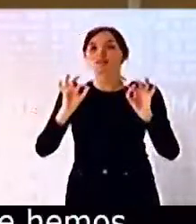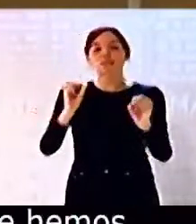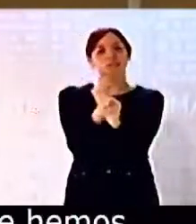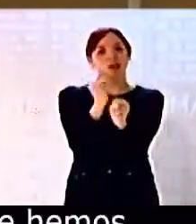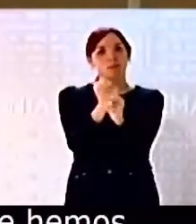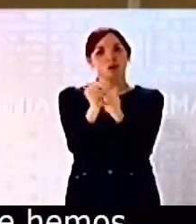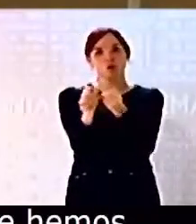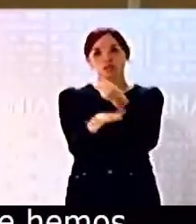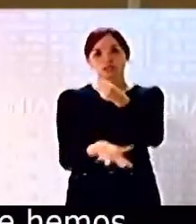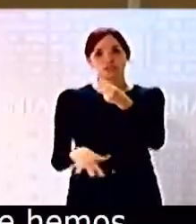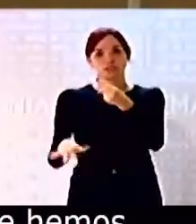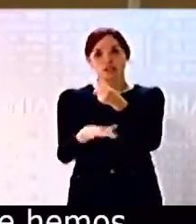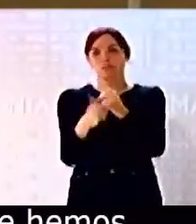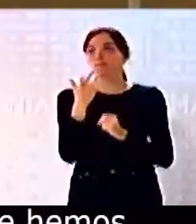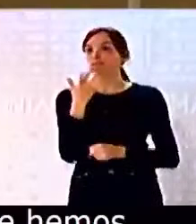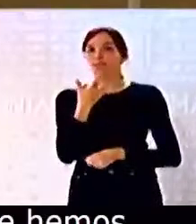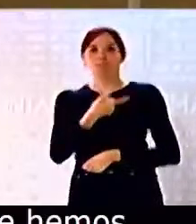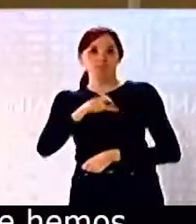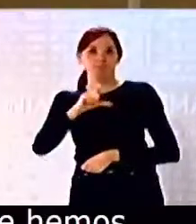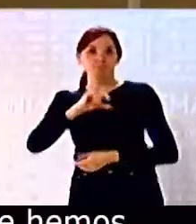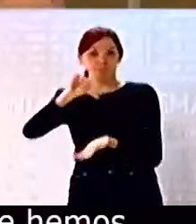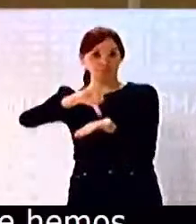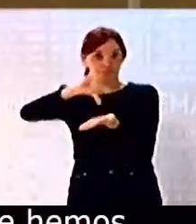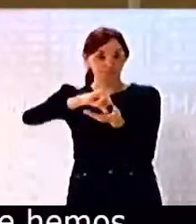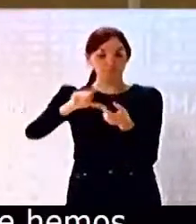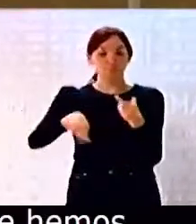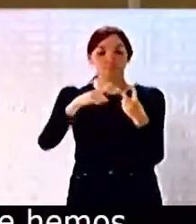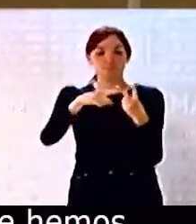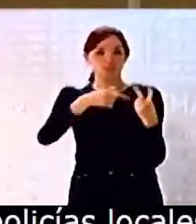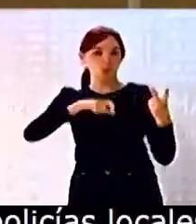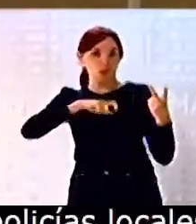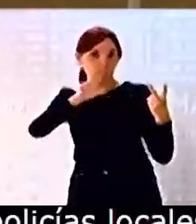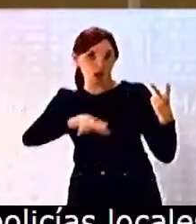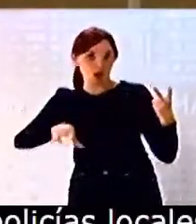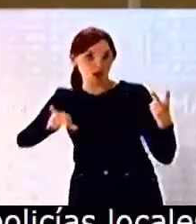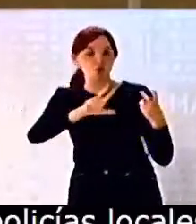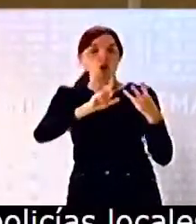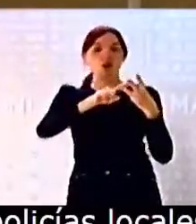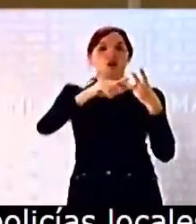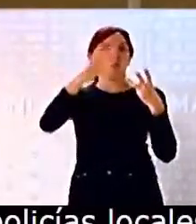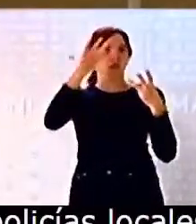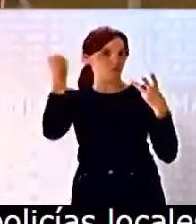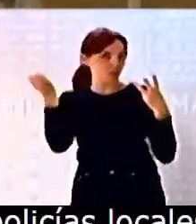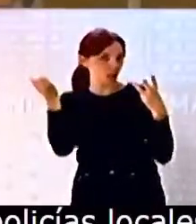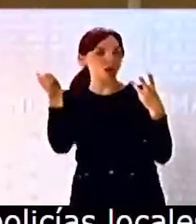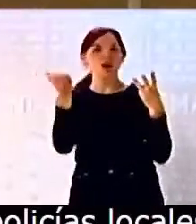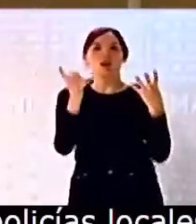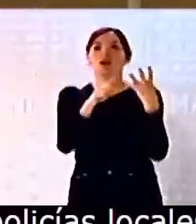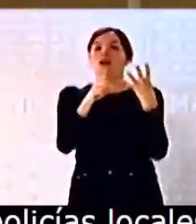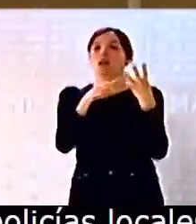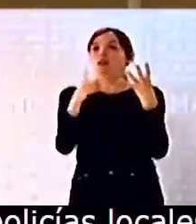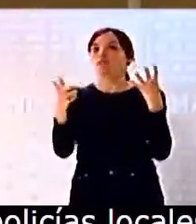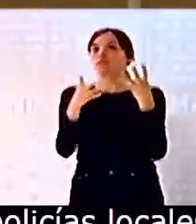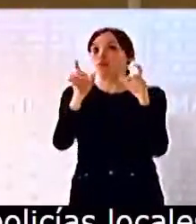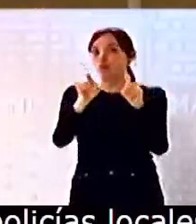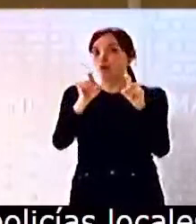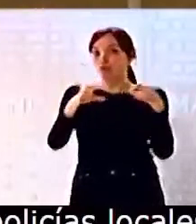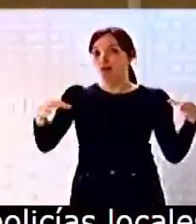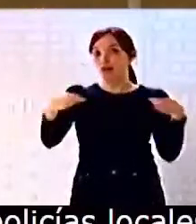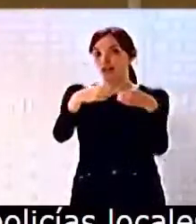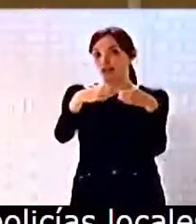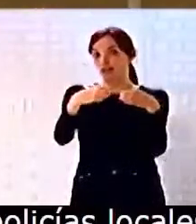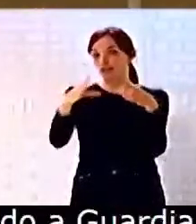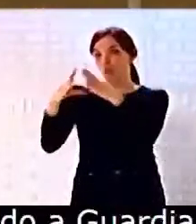estoy refiriendo a policías locales, me estoy refiriendo a Policía Nacional, me estoy refiriendo a Guardia Civil, me estoy refiriendo a docentes